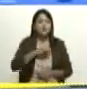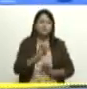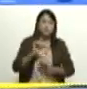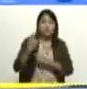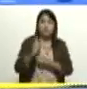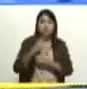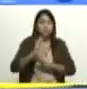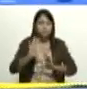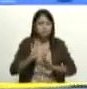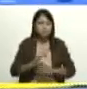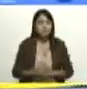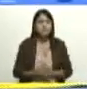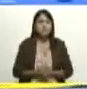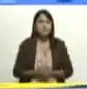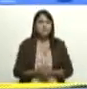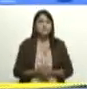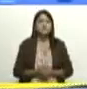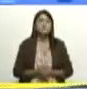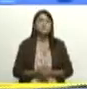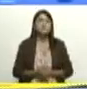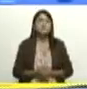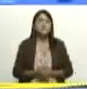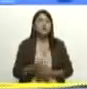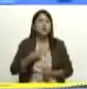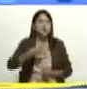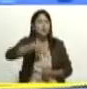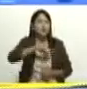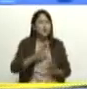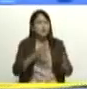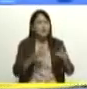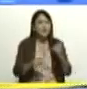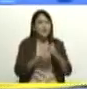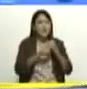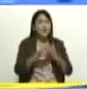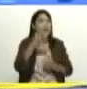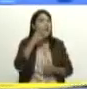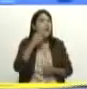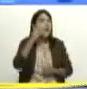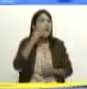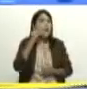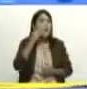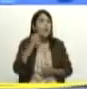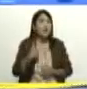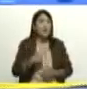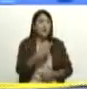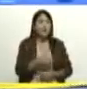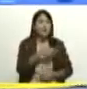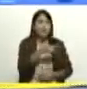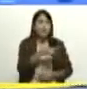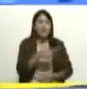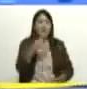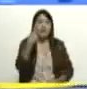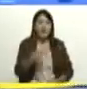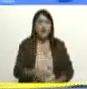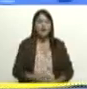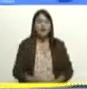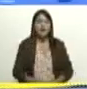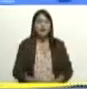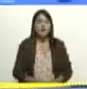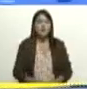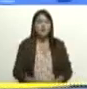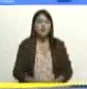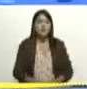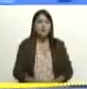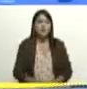antidogmáticos. En eso nos parecemos mucho, mucho a la experiencia que desarrolló desde